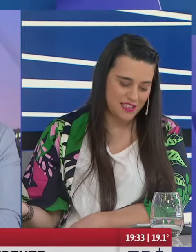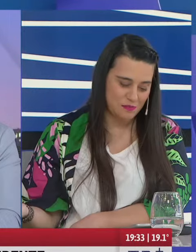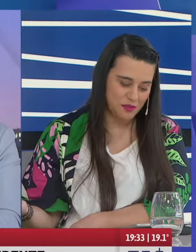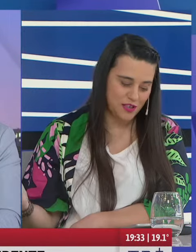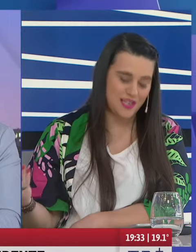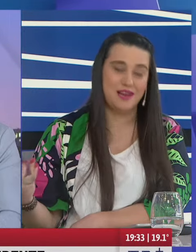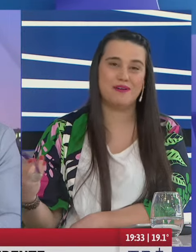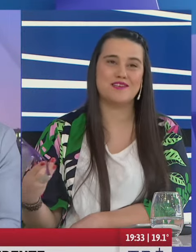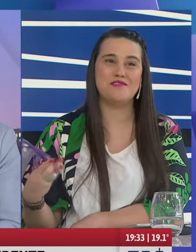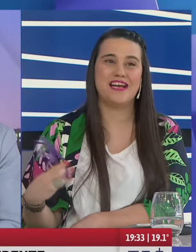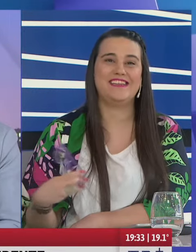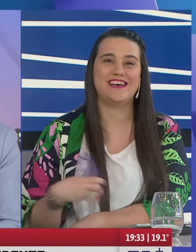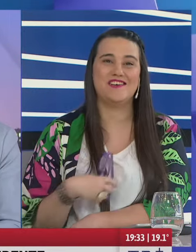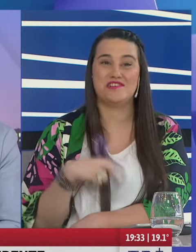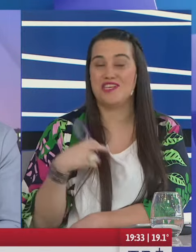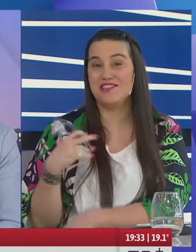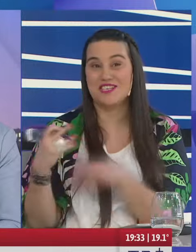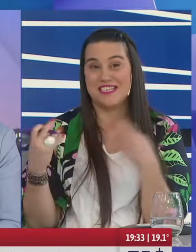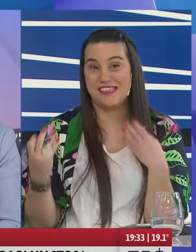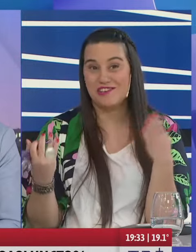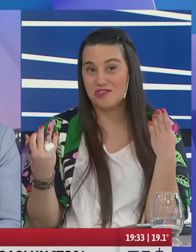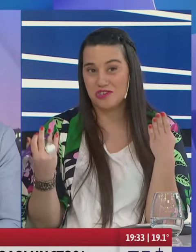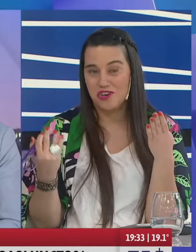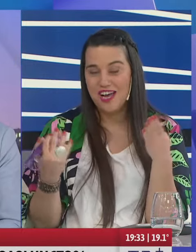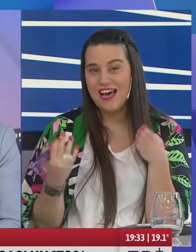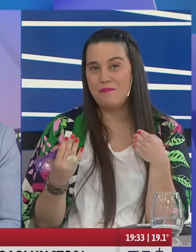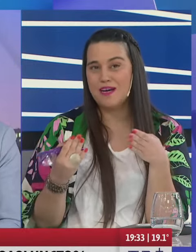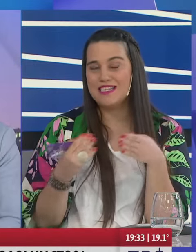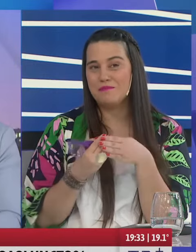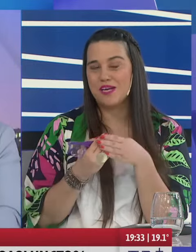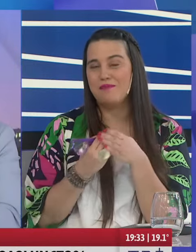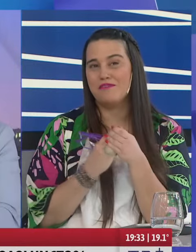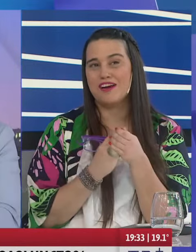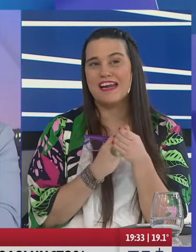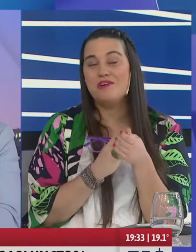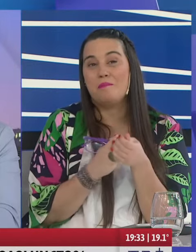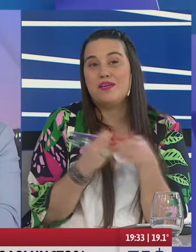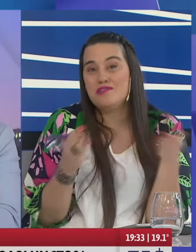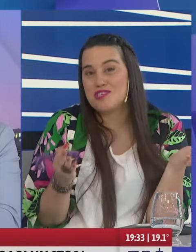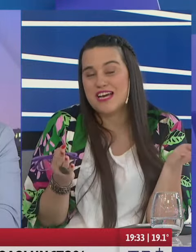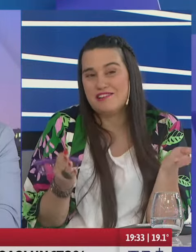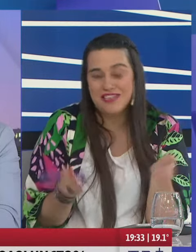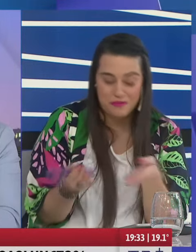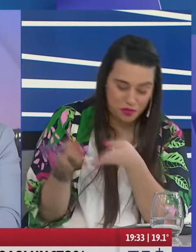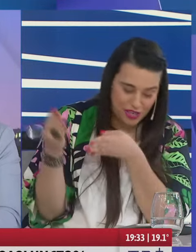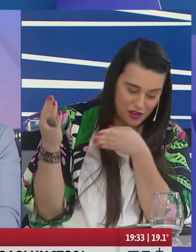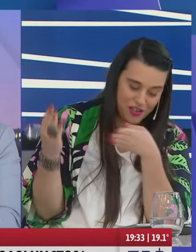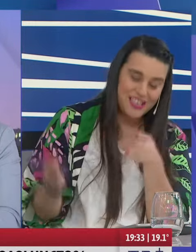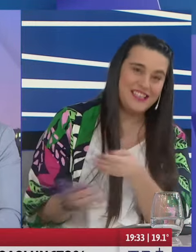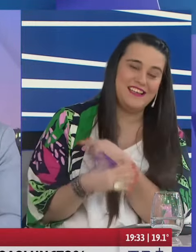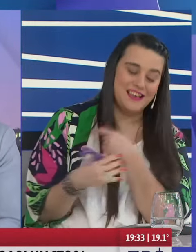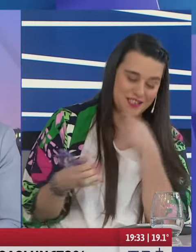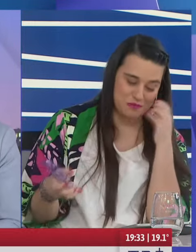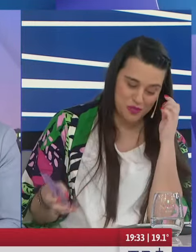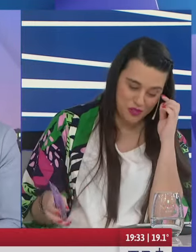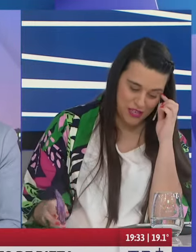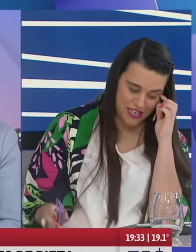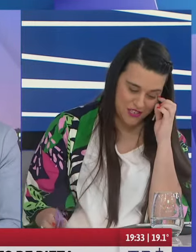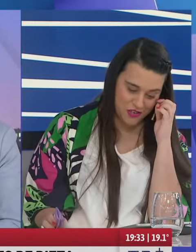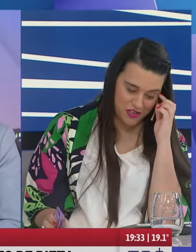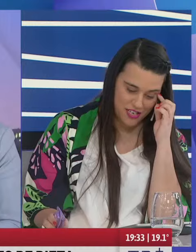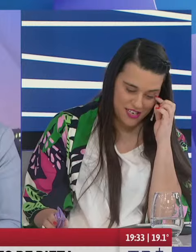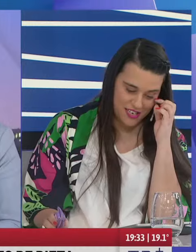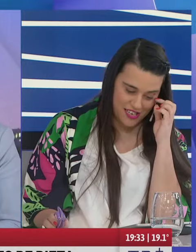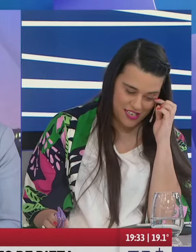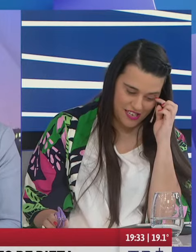257 diputados y le pasaron una lista de 268. Aparece, por ejemplo, Fernando Espinosa, que no es diputado desde hace un